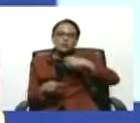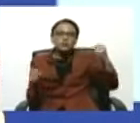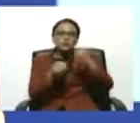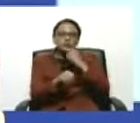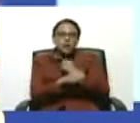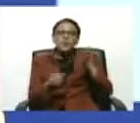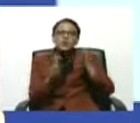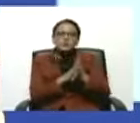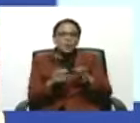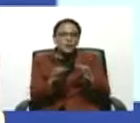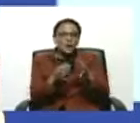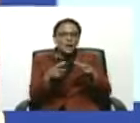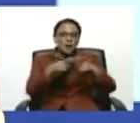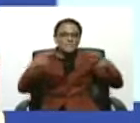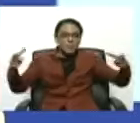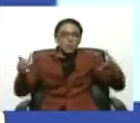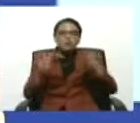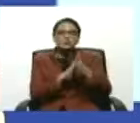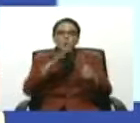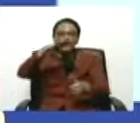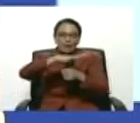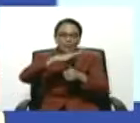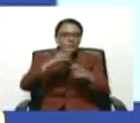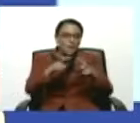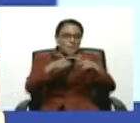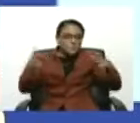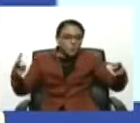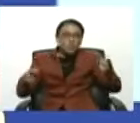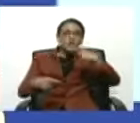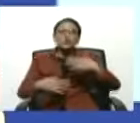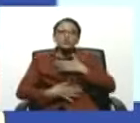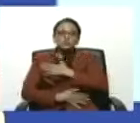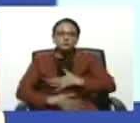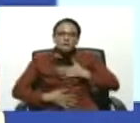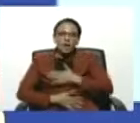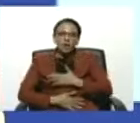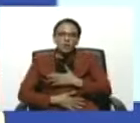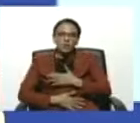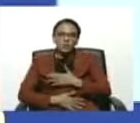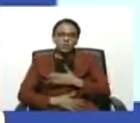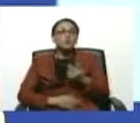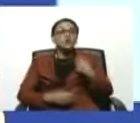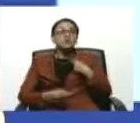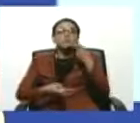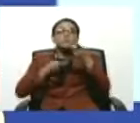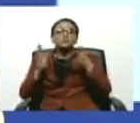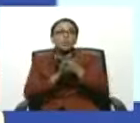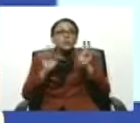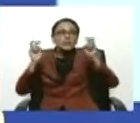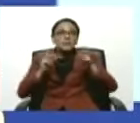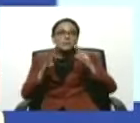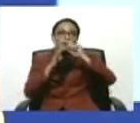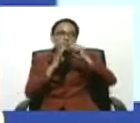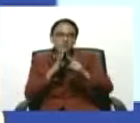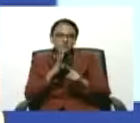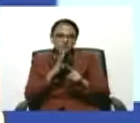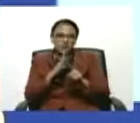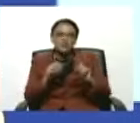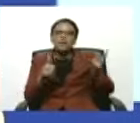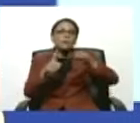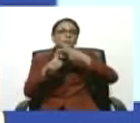urbanizar más áreas voy a ir hablando sobre diferentes puntos primero es la